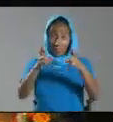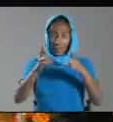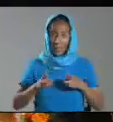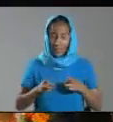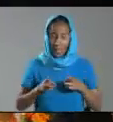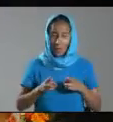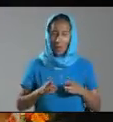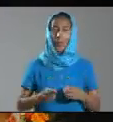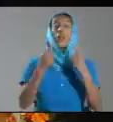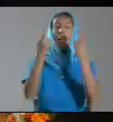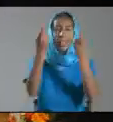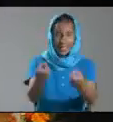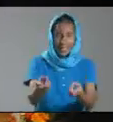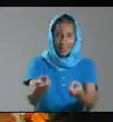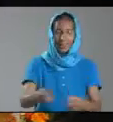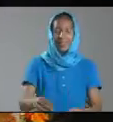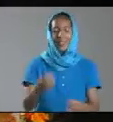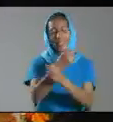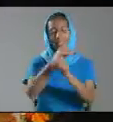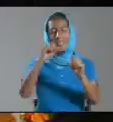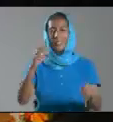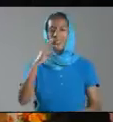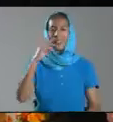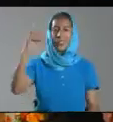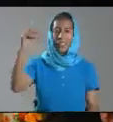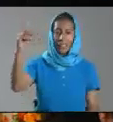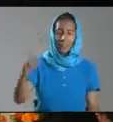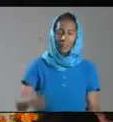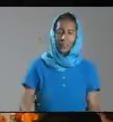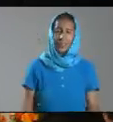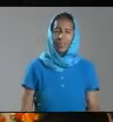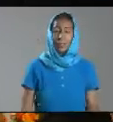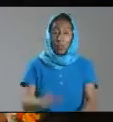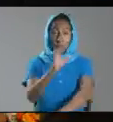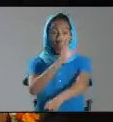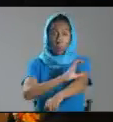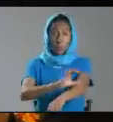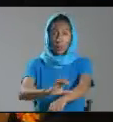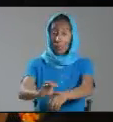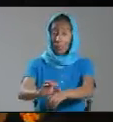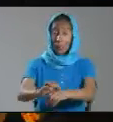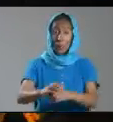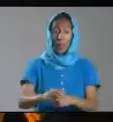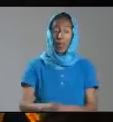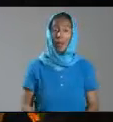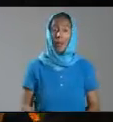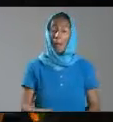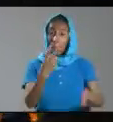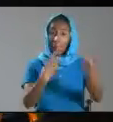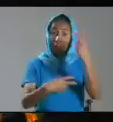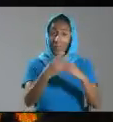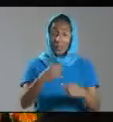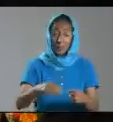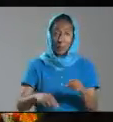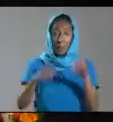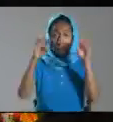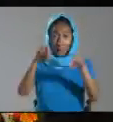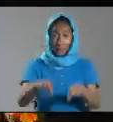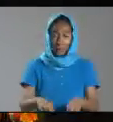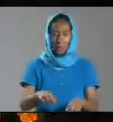la oportunidad de Dios. Siguen pasando personas, hermano. Por favor, no sigamos, no dejemos de orar, porque el